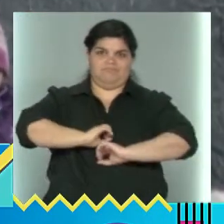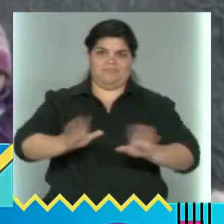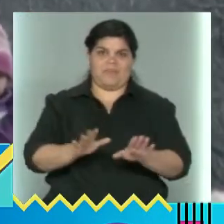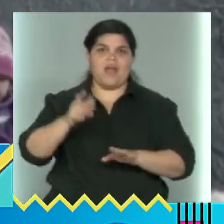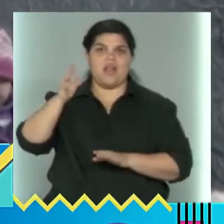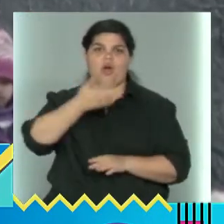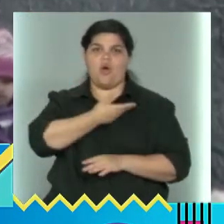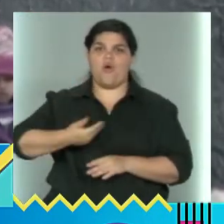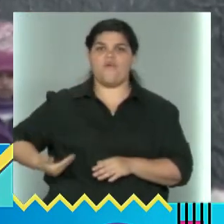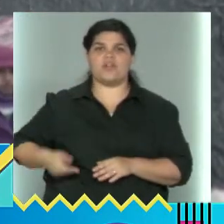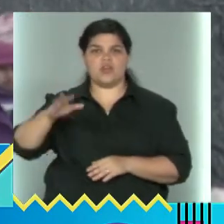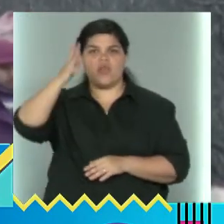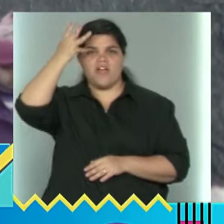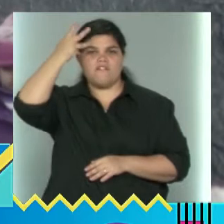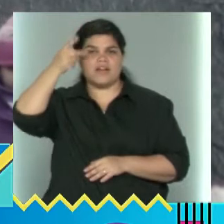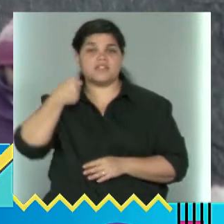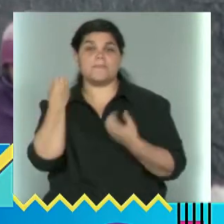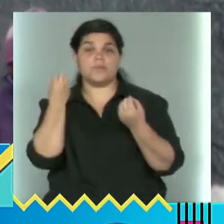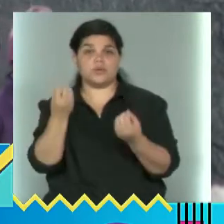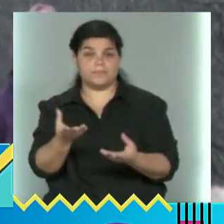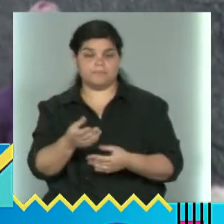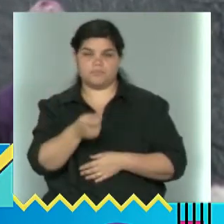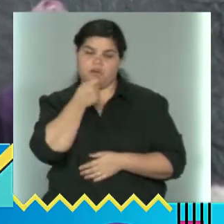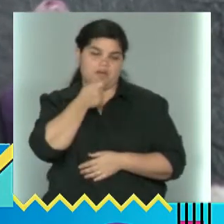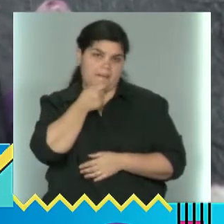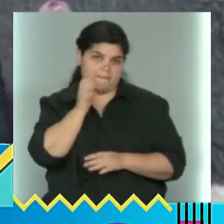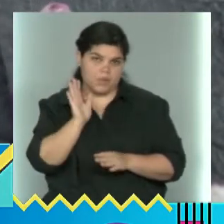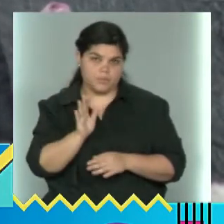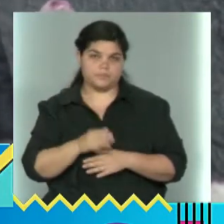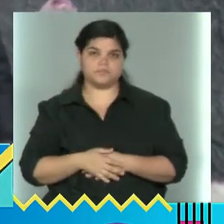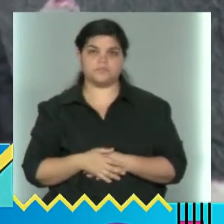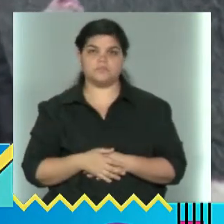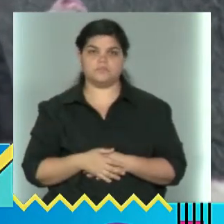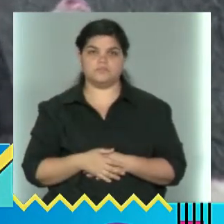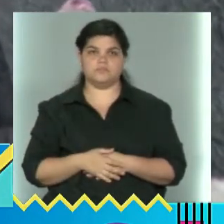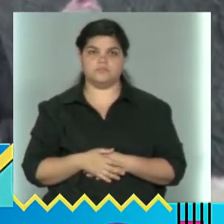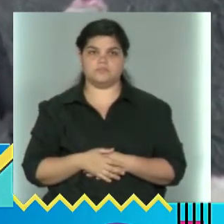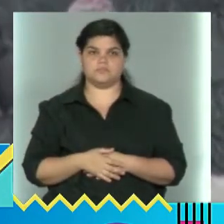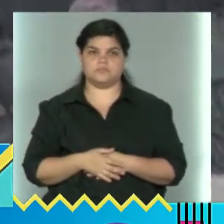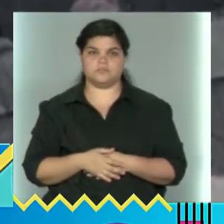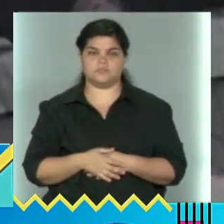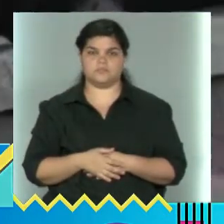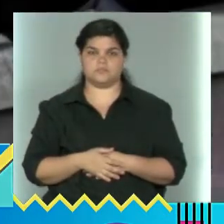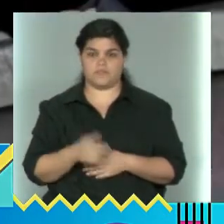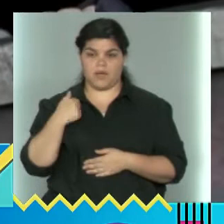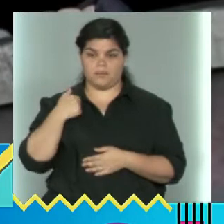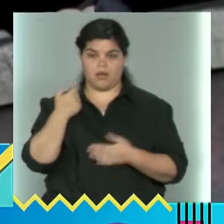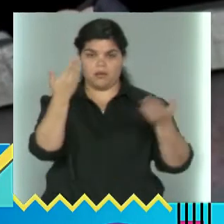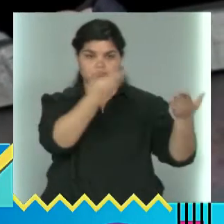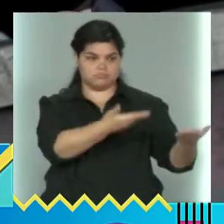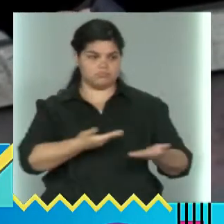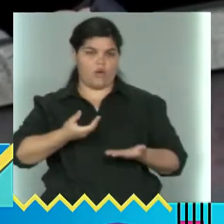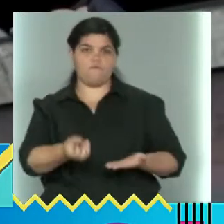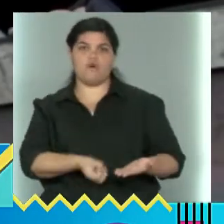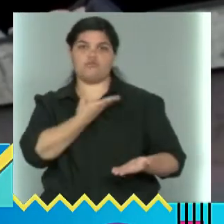sentido, porque, por ejemplo, cuando me reciben como voluntaria y me dejan